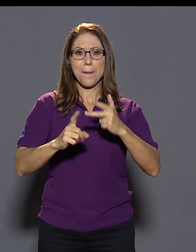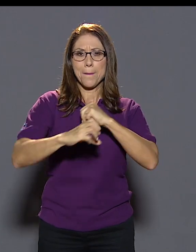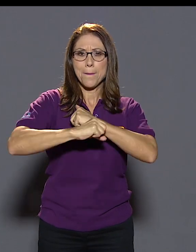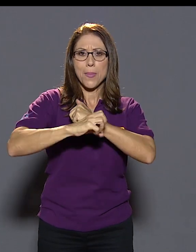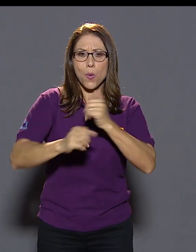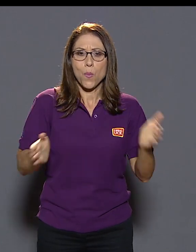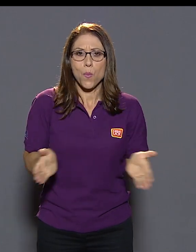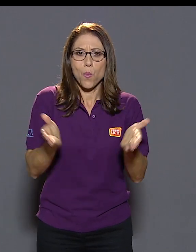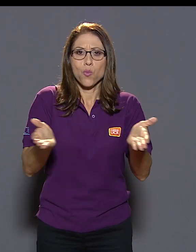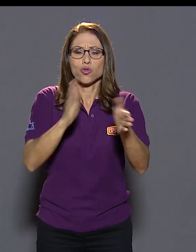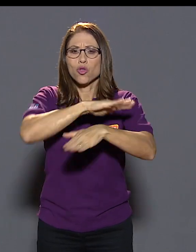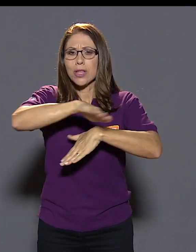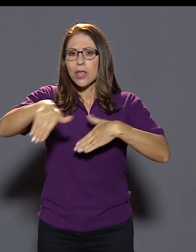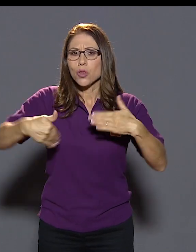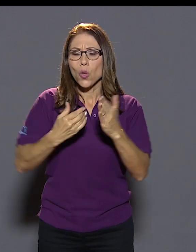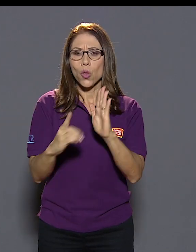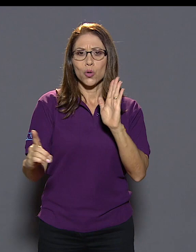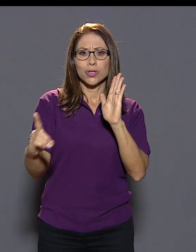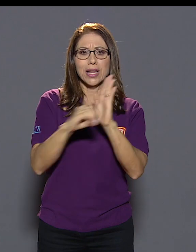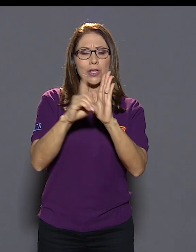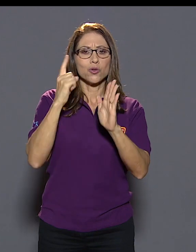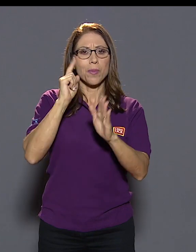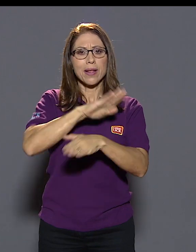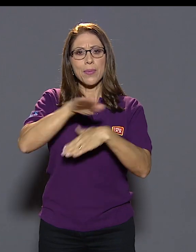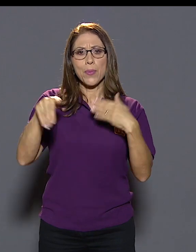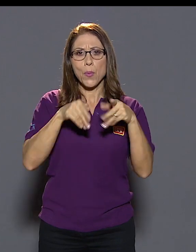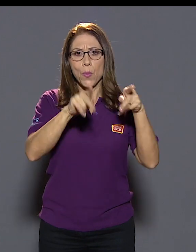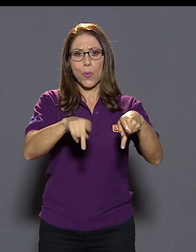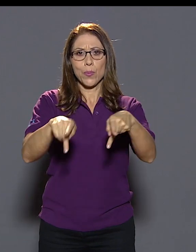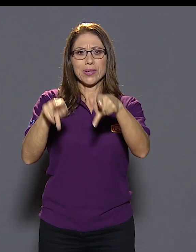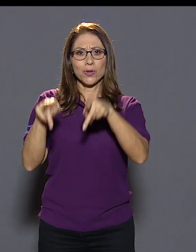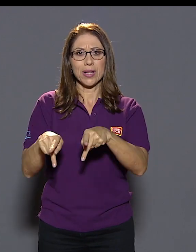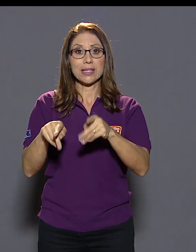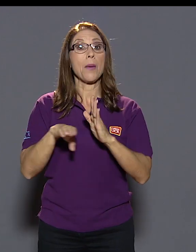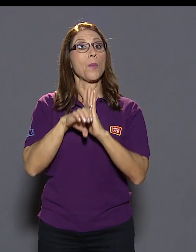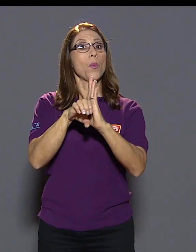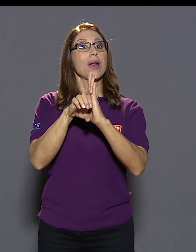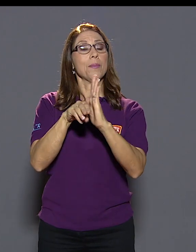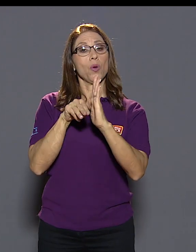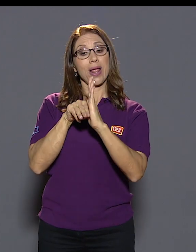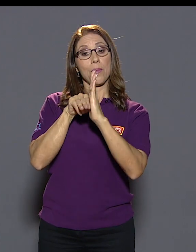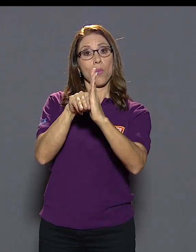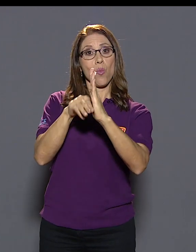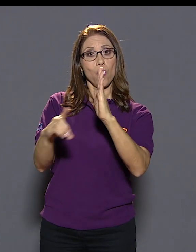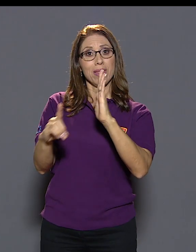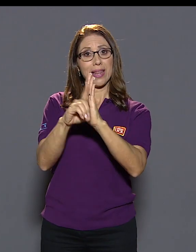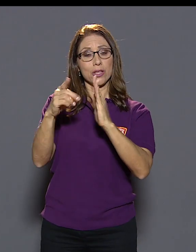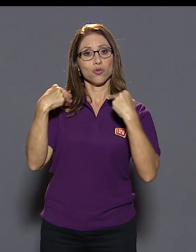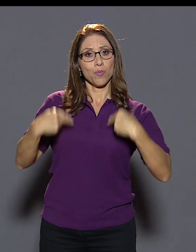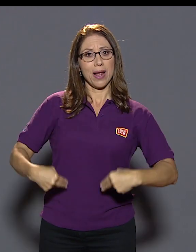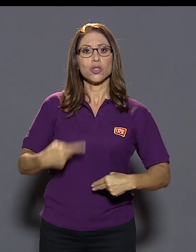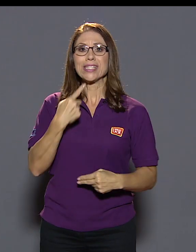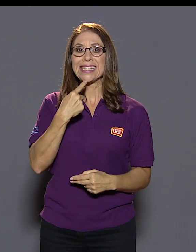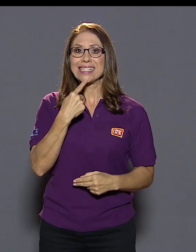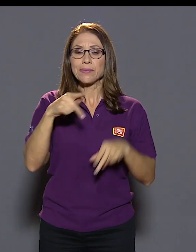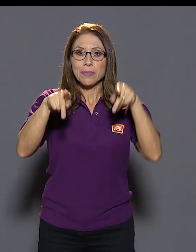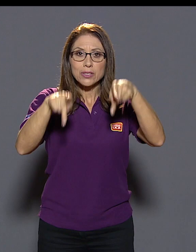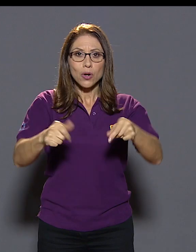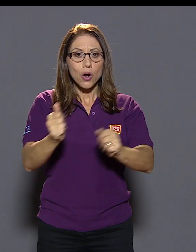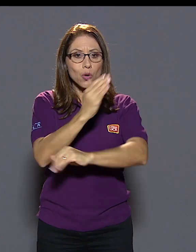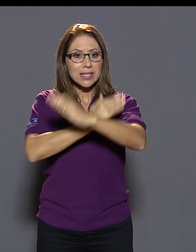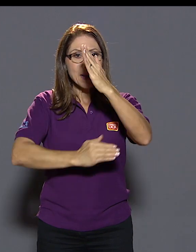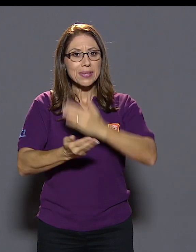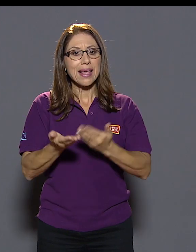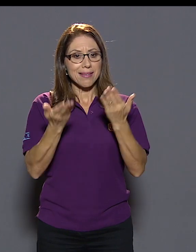derechos que están dispuestos para todas las personas y como el paradigma de derechos humanos habla de que una persona